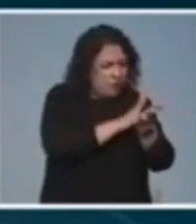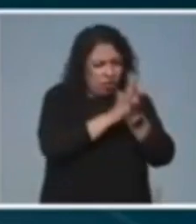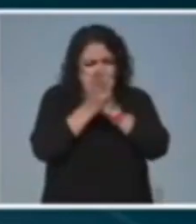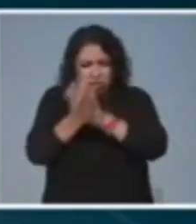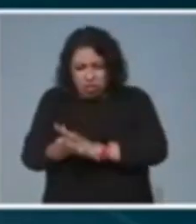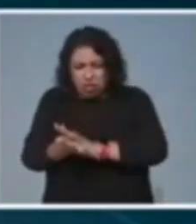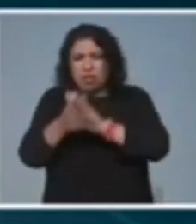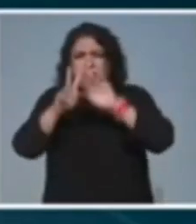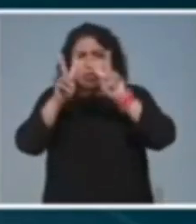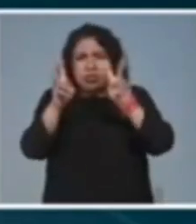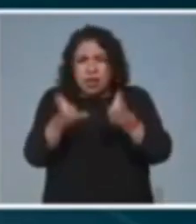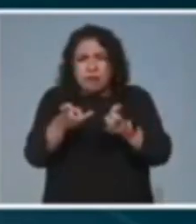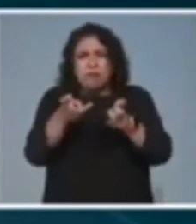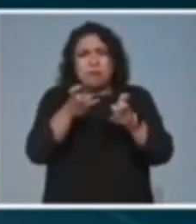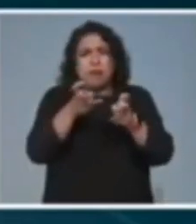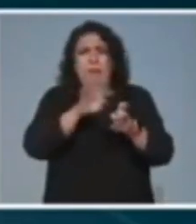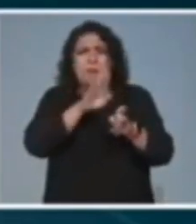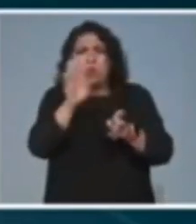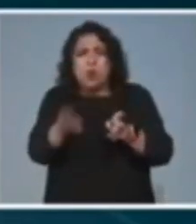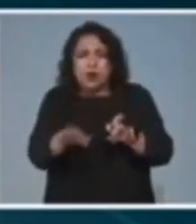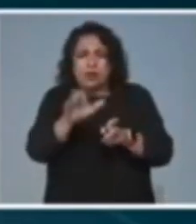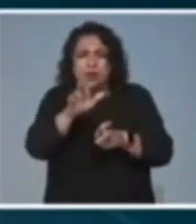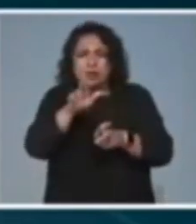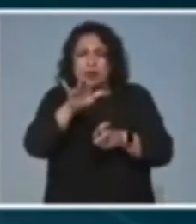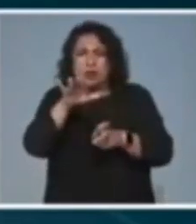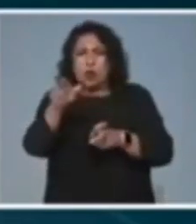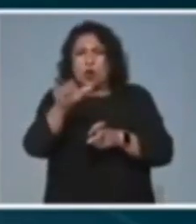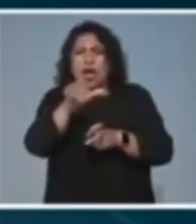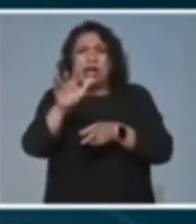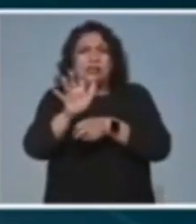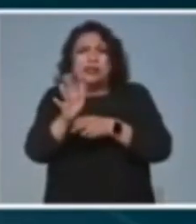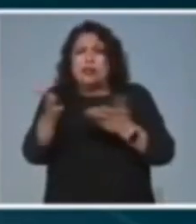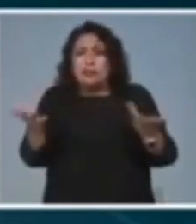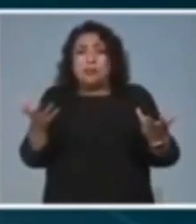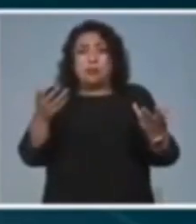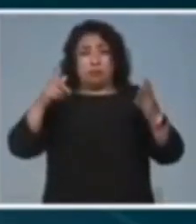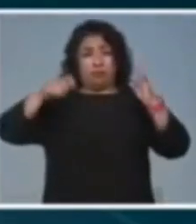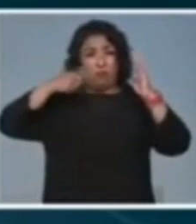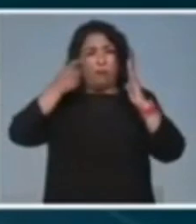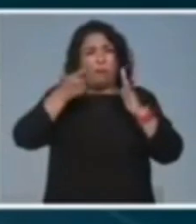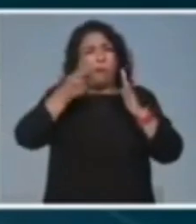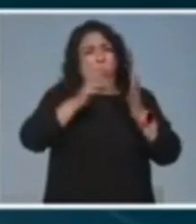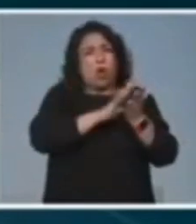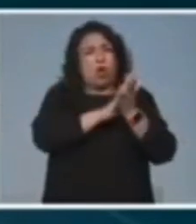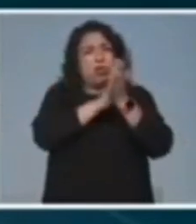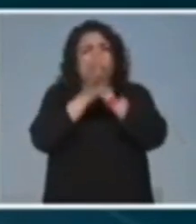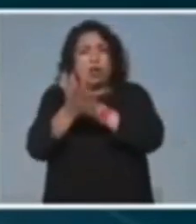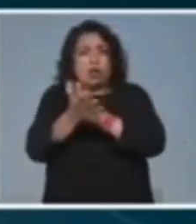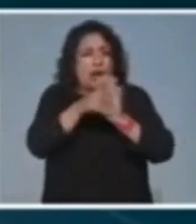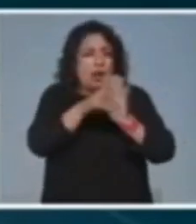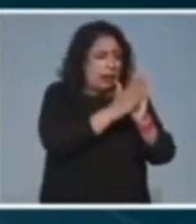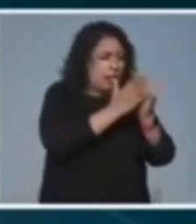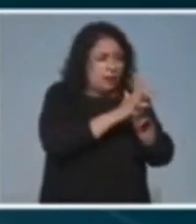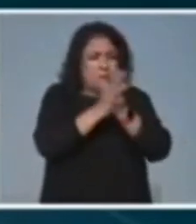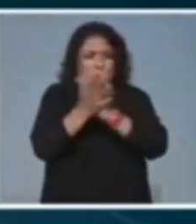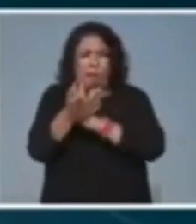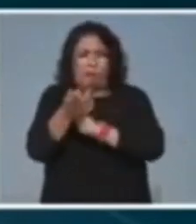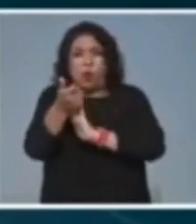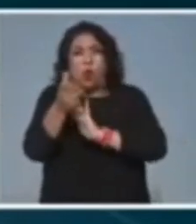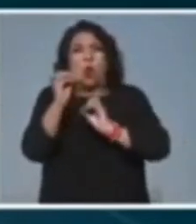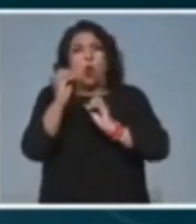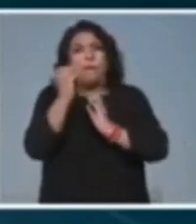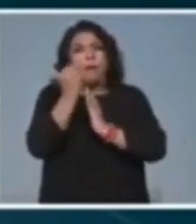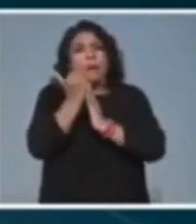de La muerte de Artemio Cruz? Los cineastas mexicanos recurren poco a la adaptación de literatura, o cada